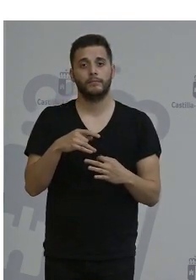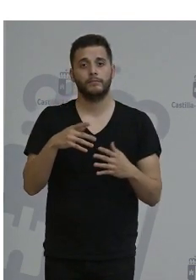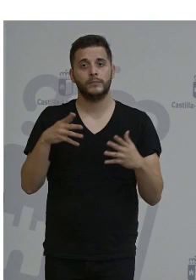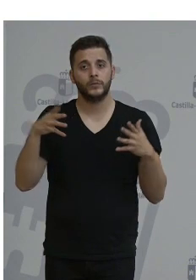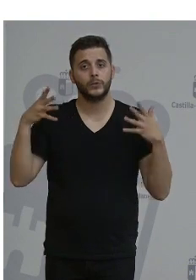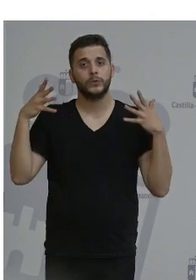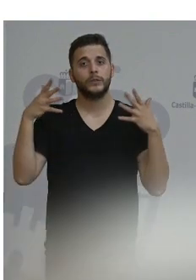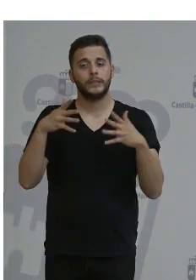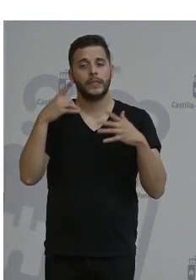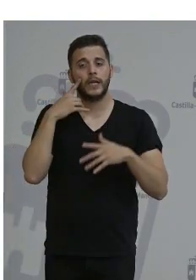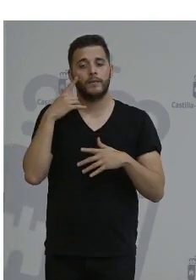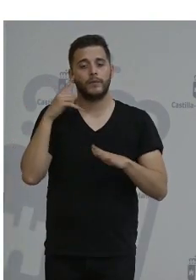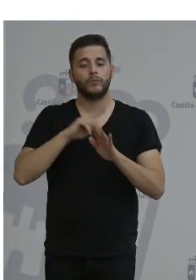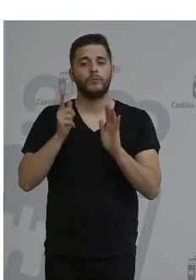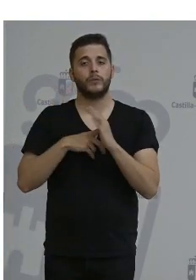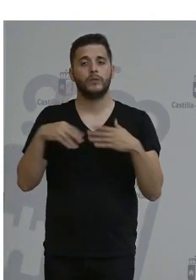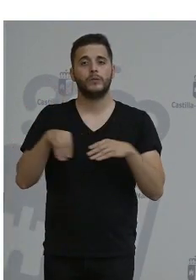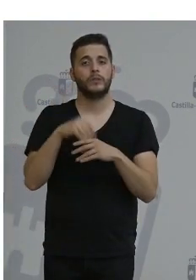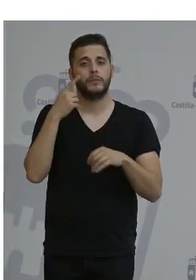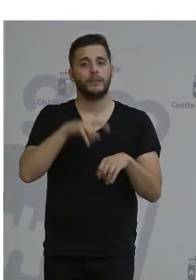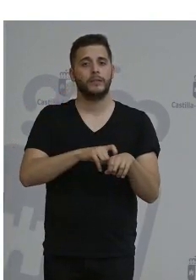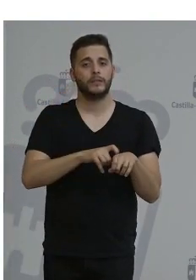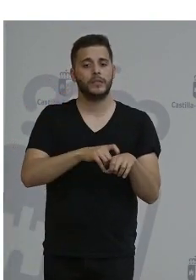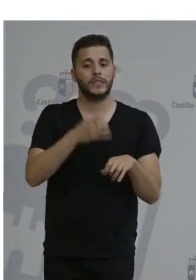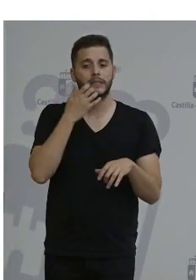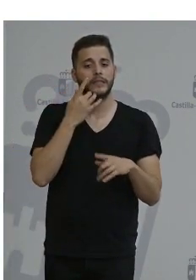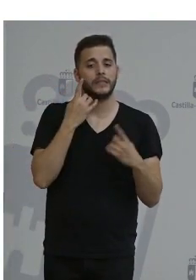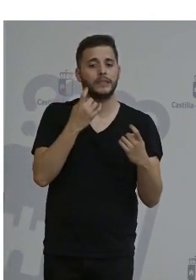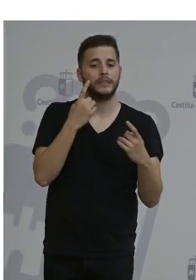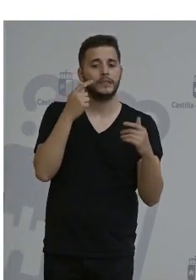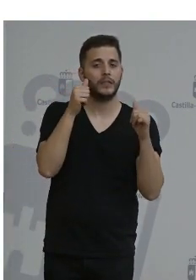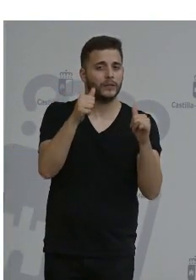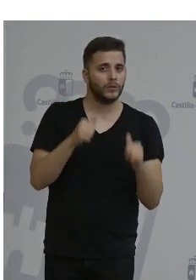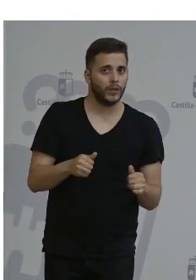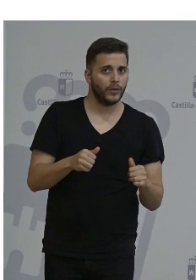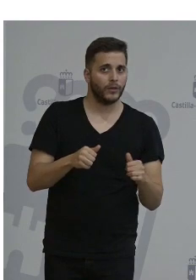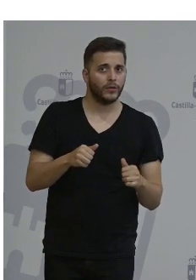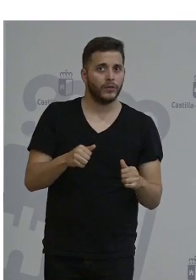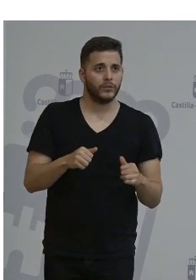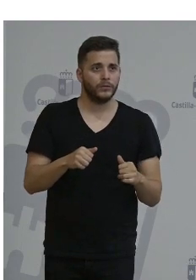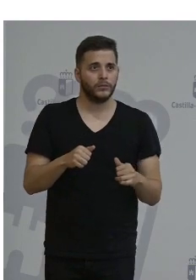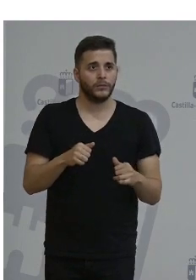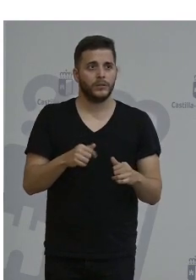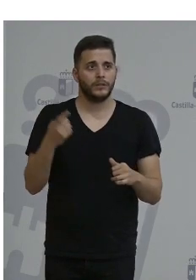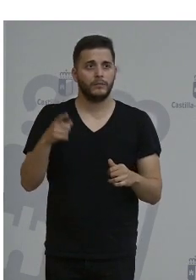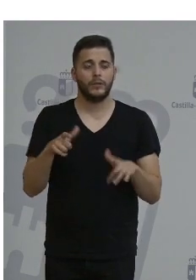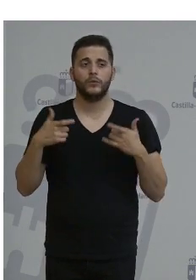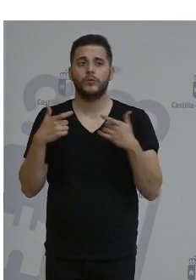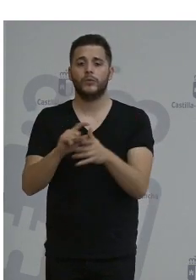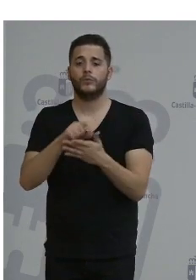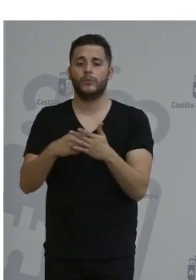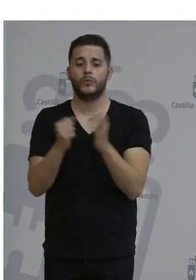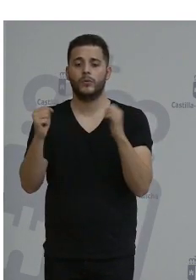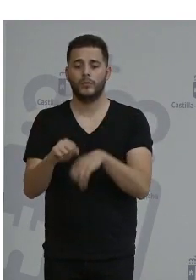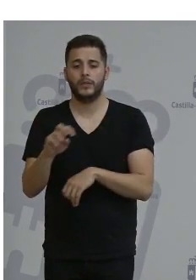para saber la nueva clasificación en los que se solicita titulación y en otro grupo del convenio en el que no se